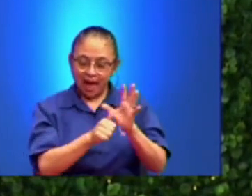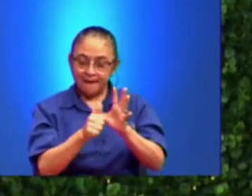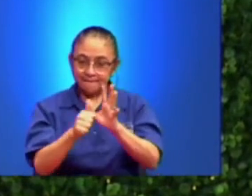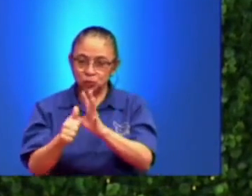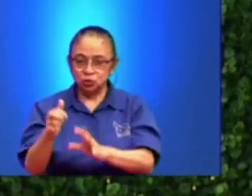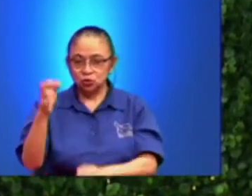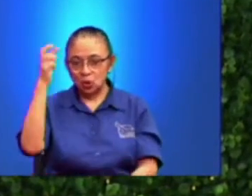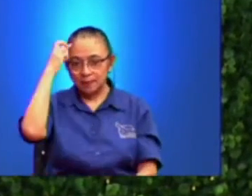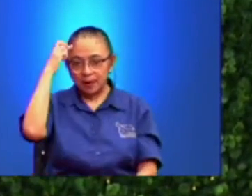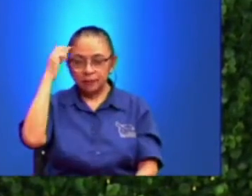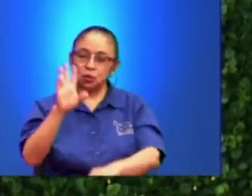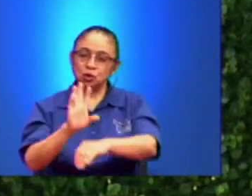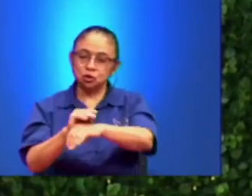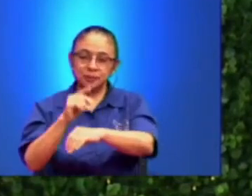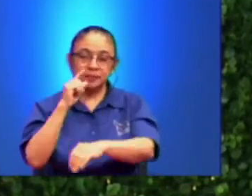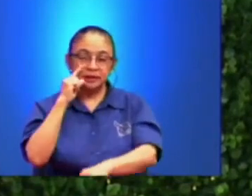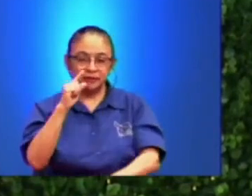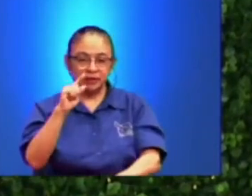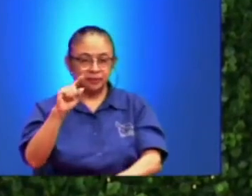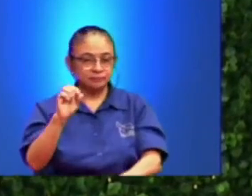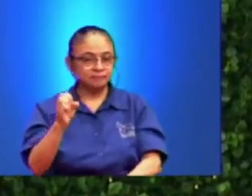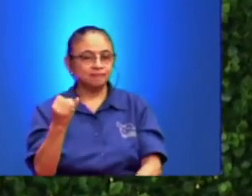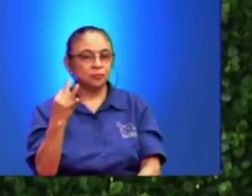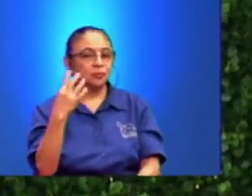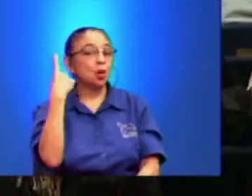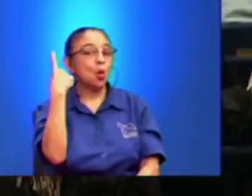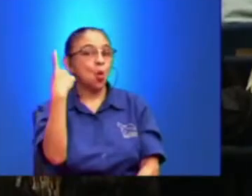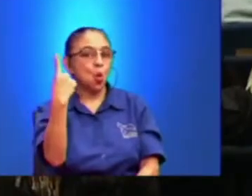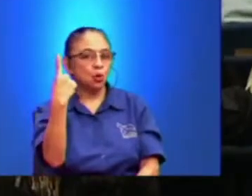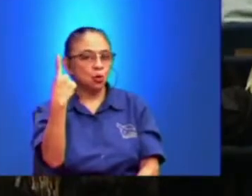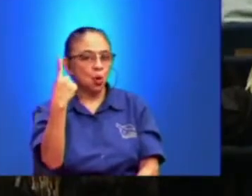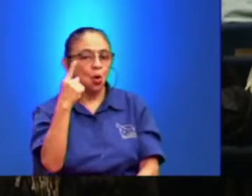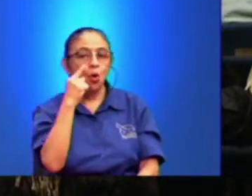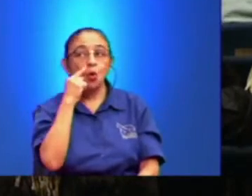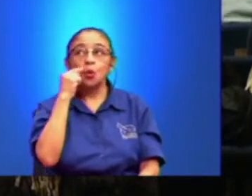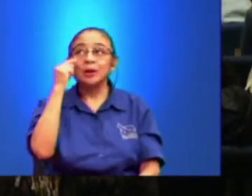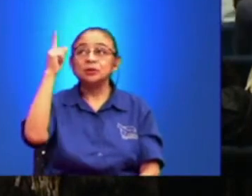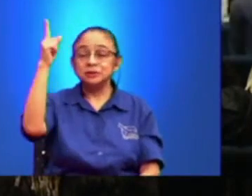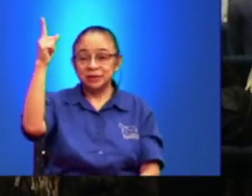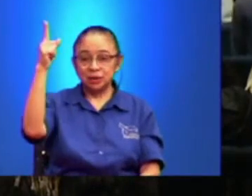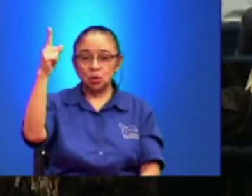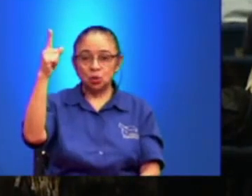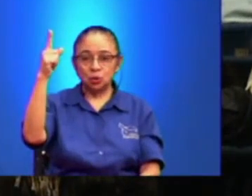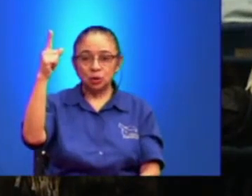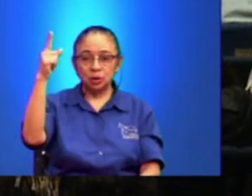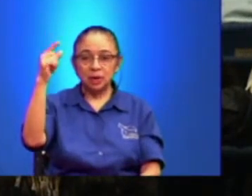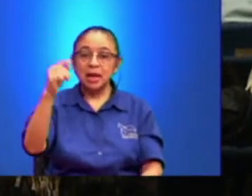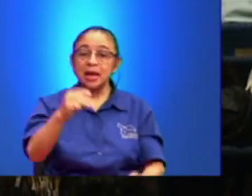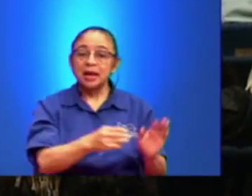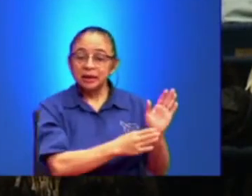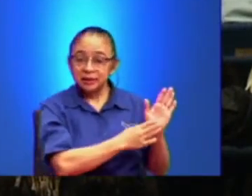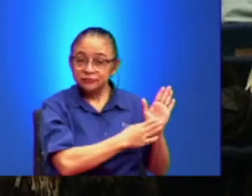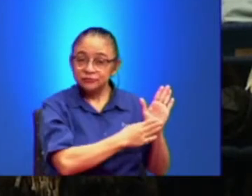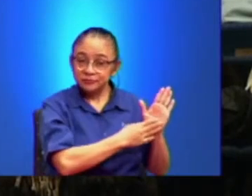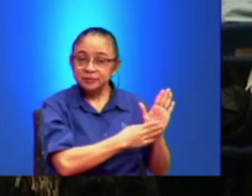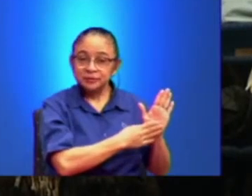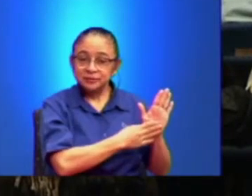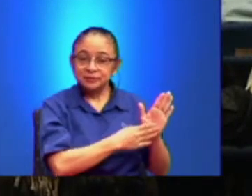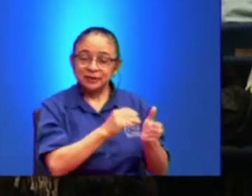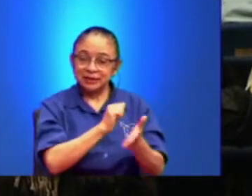varias cosas número uno y piqué cuando el señor instituyó la santa cena